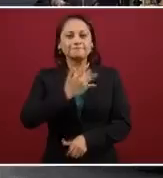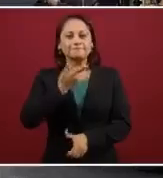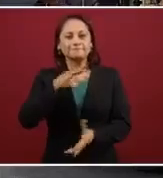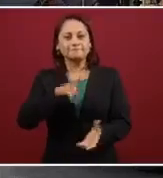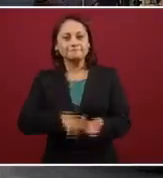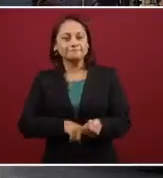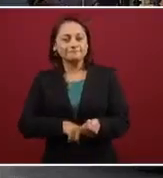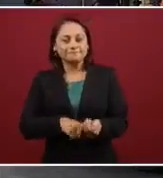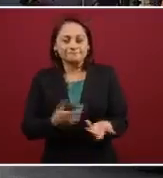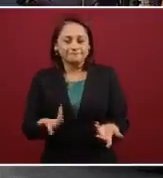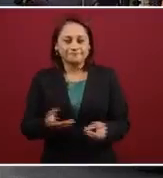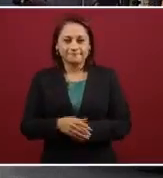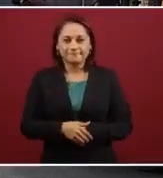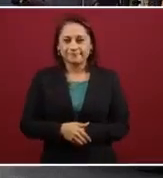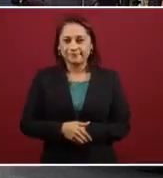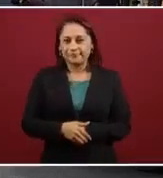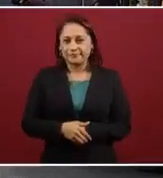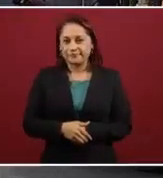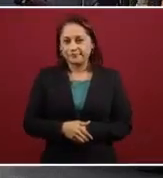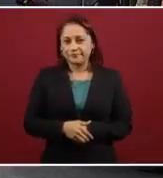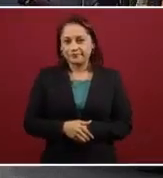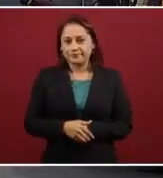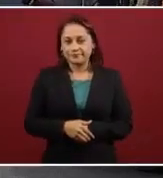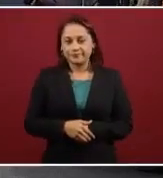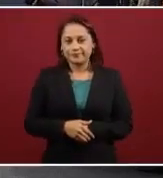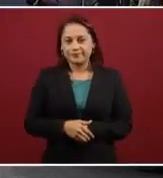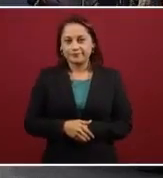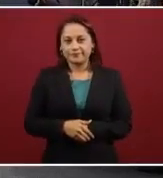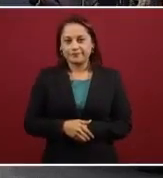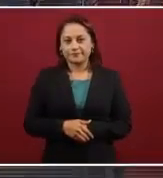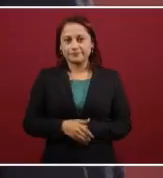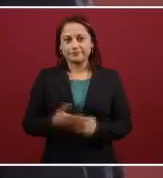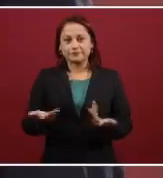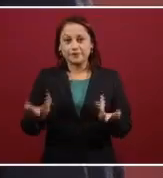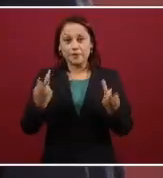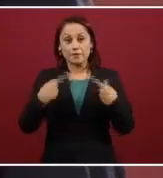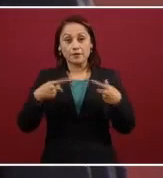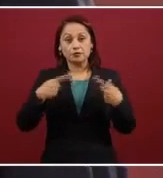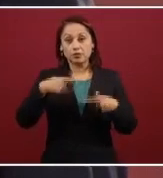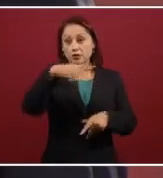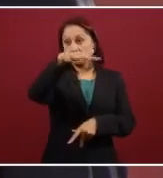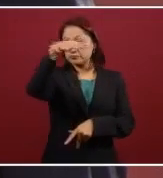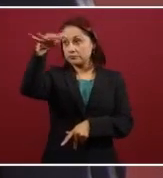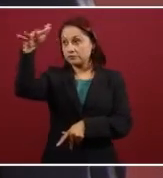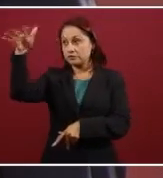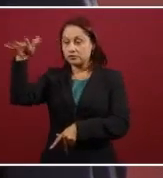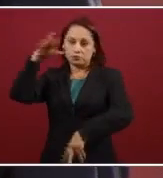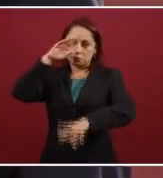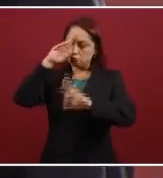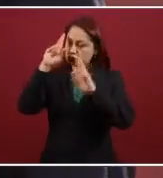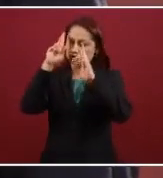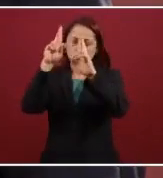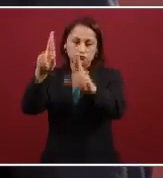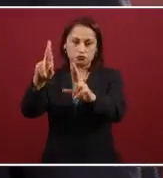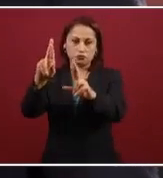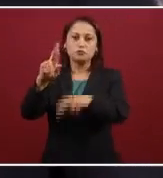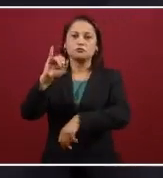¿Sí? Entonces, la gente mayor, que merece todo el respeto, está muy